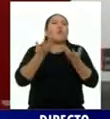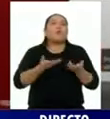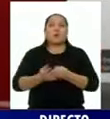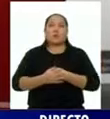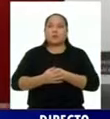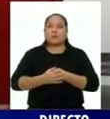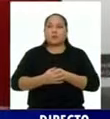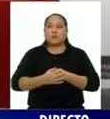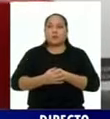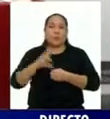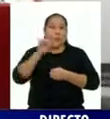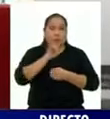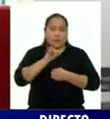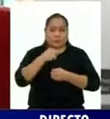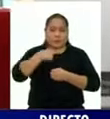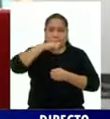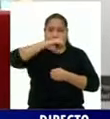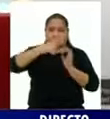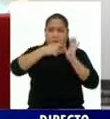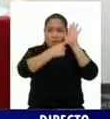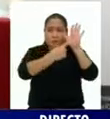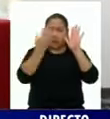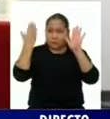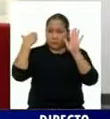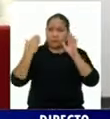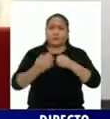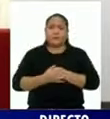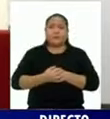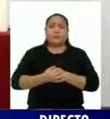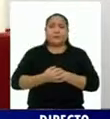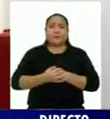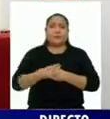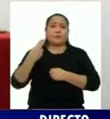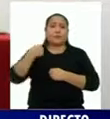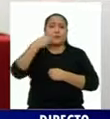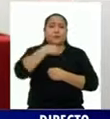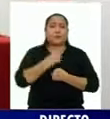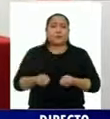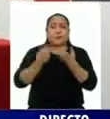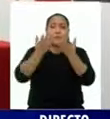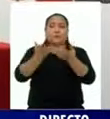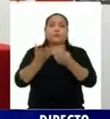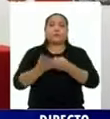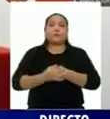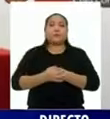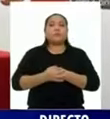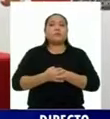Como lo expresamos en nuestra presentación, estamos dejando,